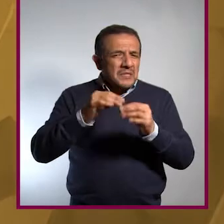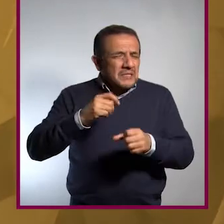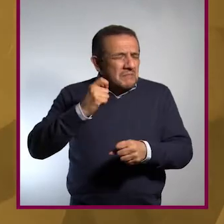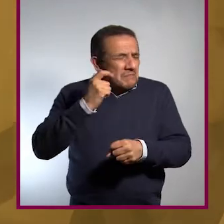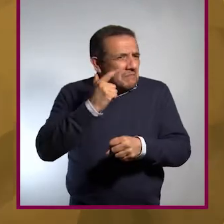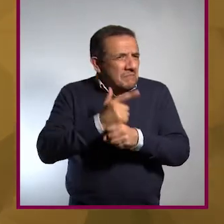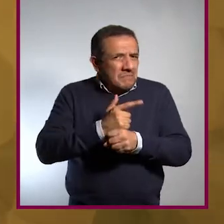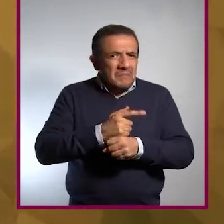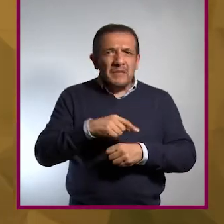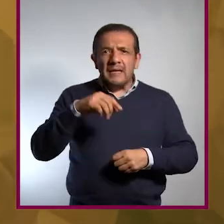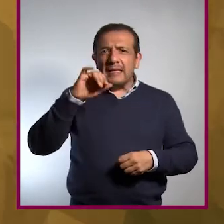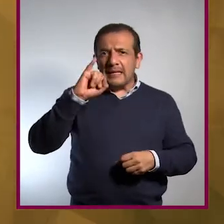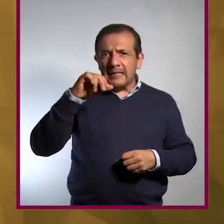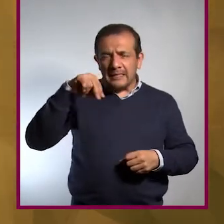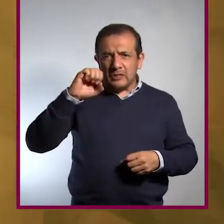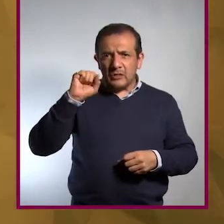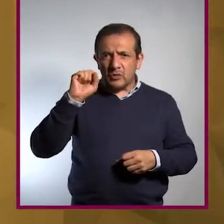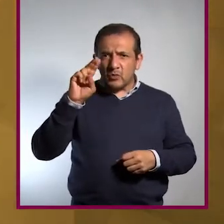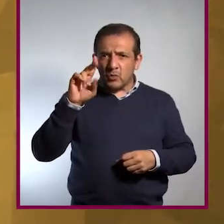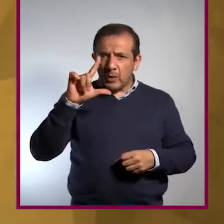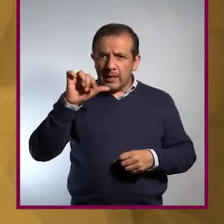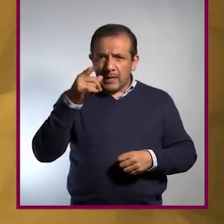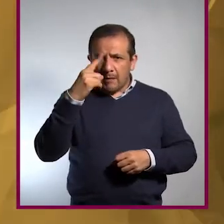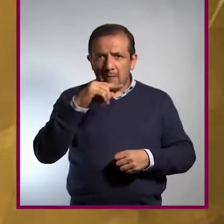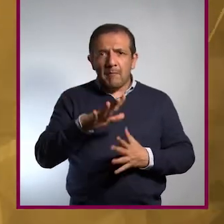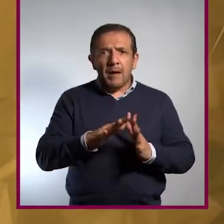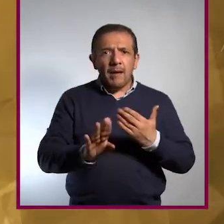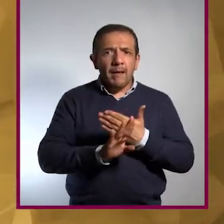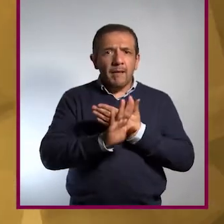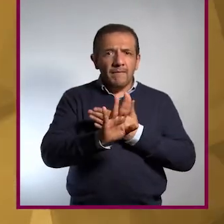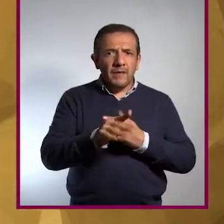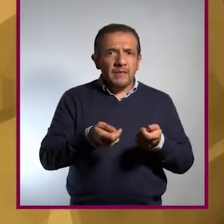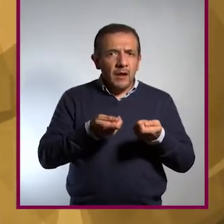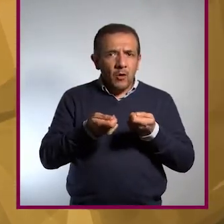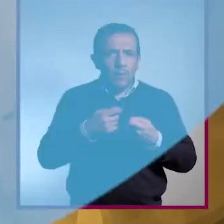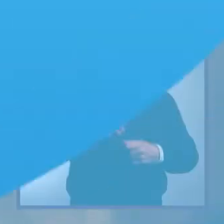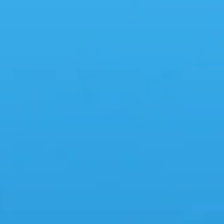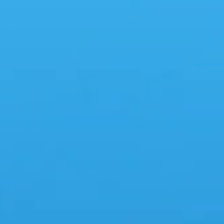importantísimo descubrimiento de la insulina, fundamental para tratar la diabetes.